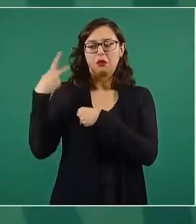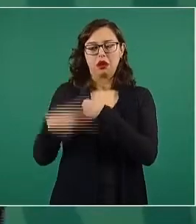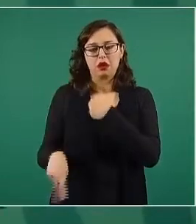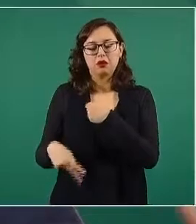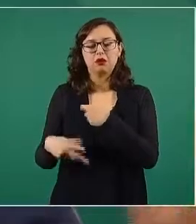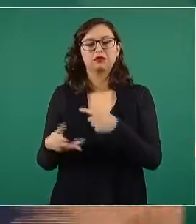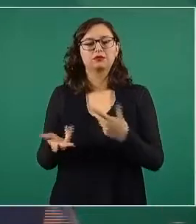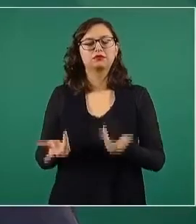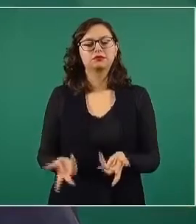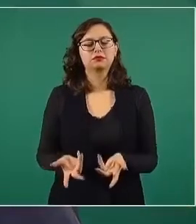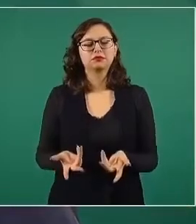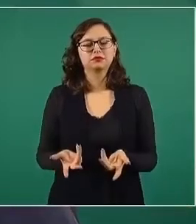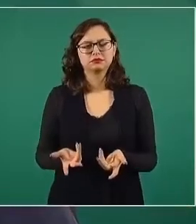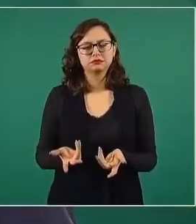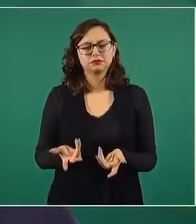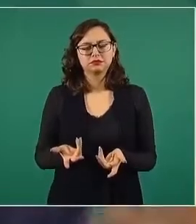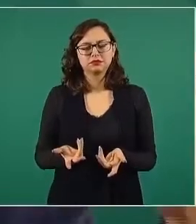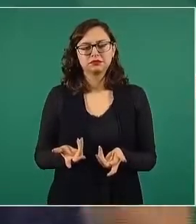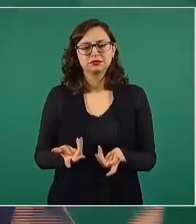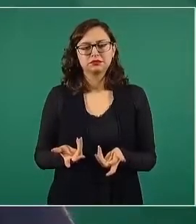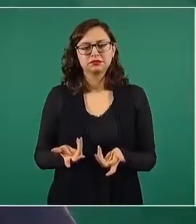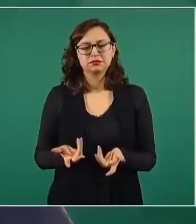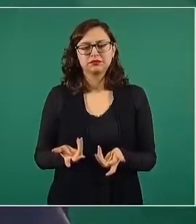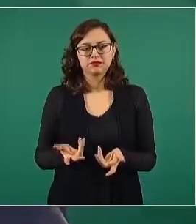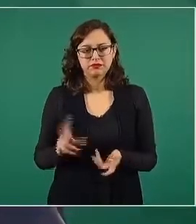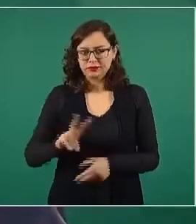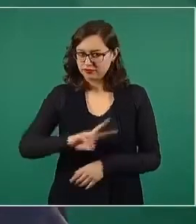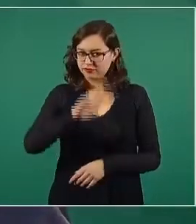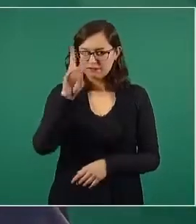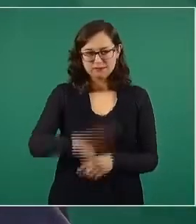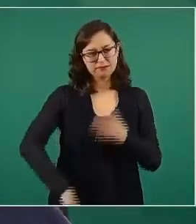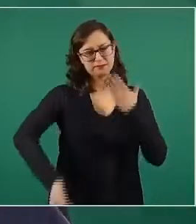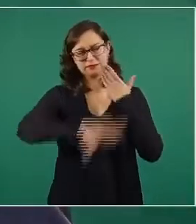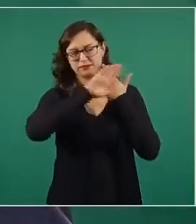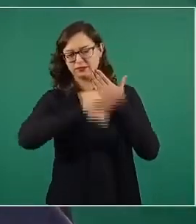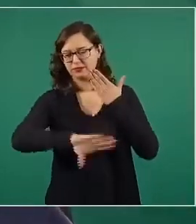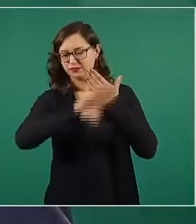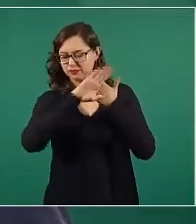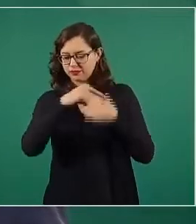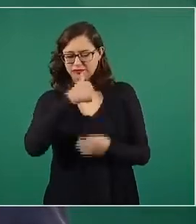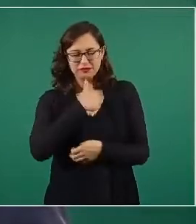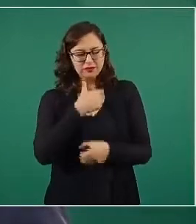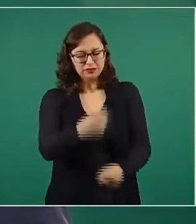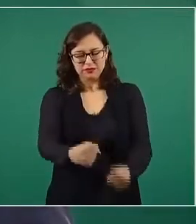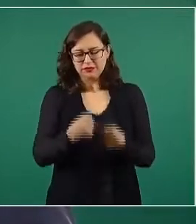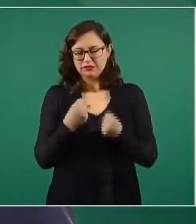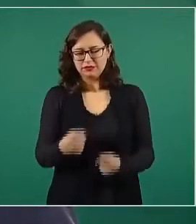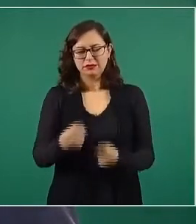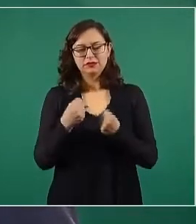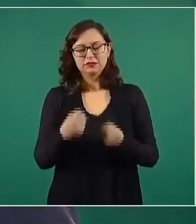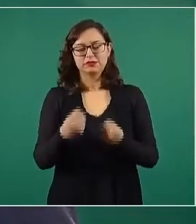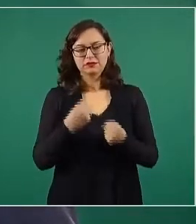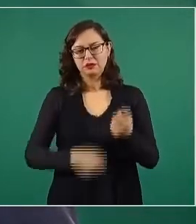y padecí de un linchamiento público muy